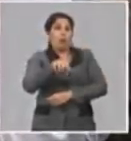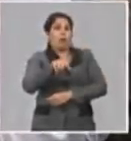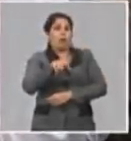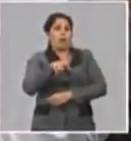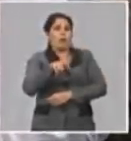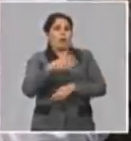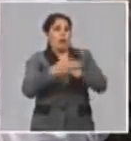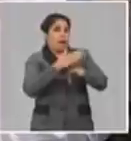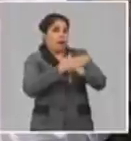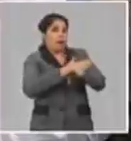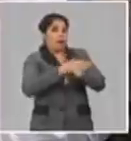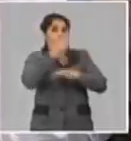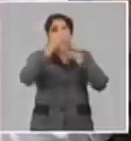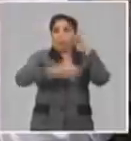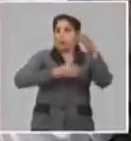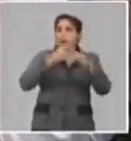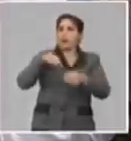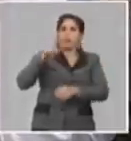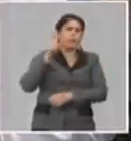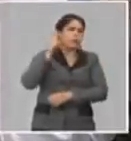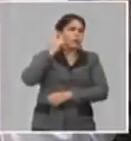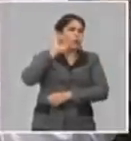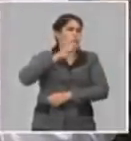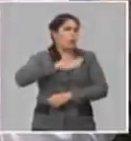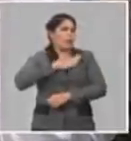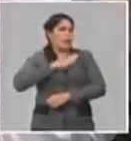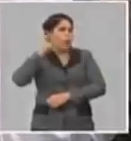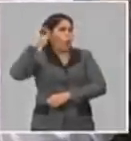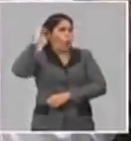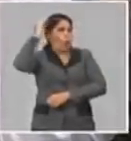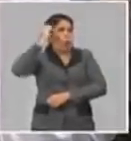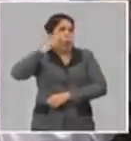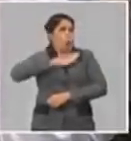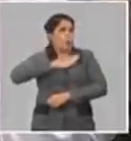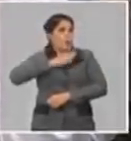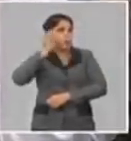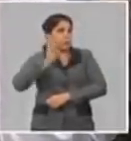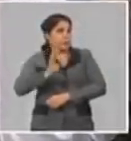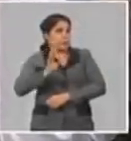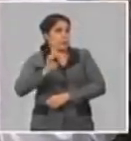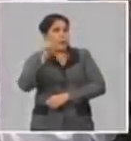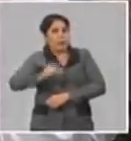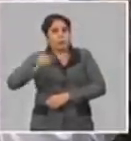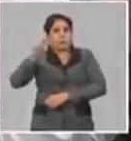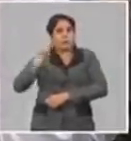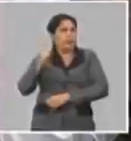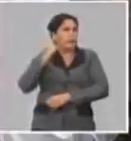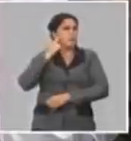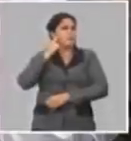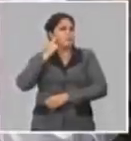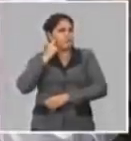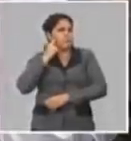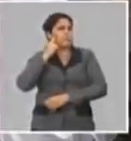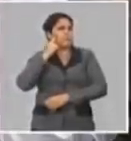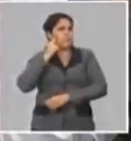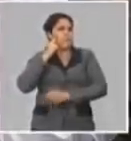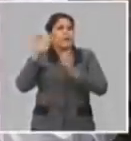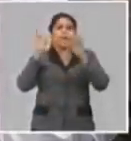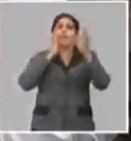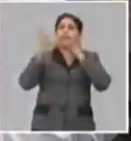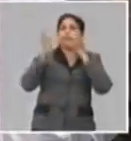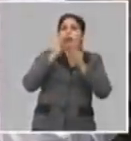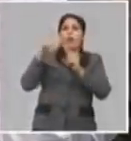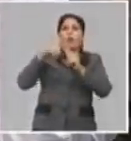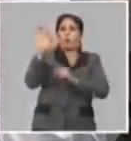aquí hay una premisa también, que es que hemos estado escuchando esas opiniones, nosotros estamos escuchando a la gente, tenemos una participación directa en las redes sociales,